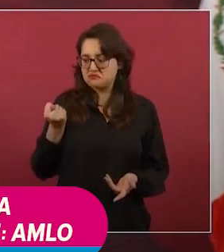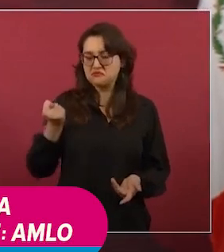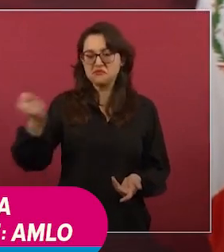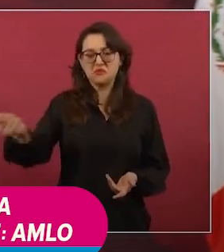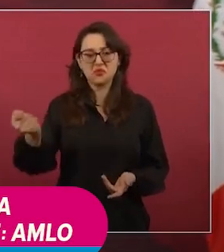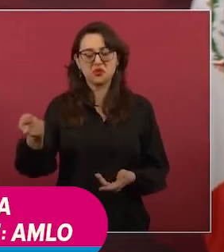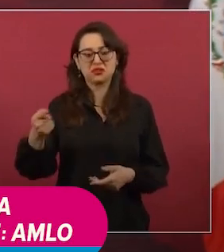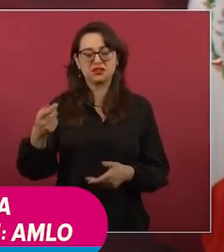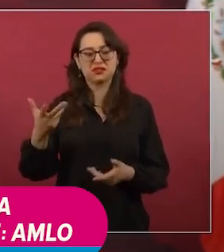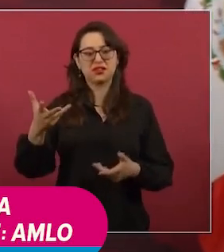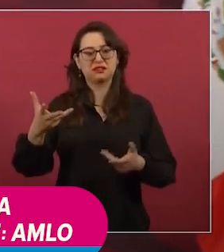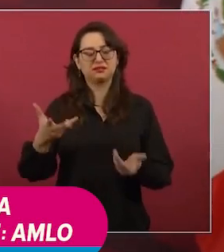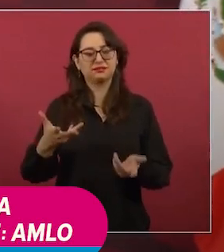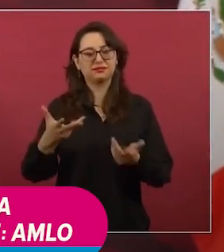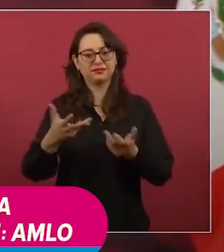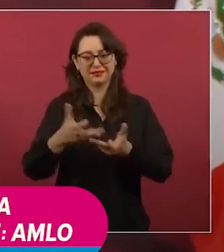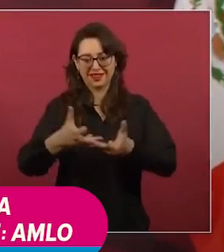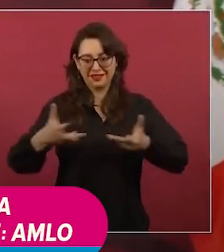de